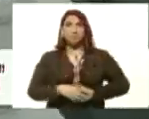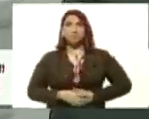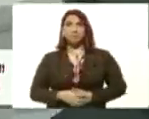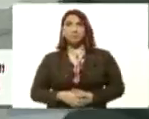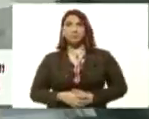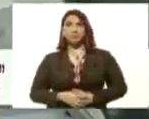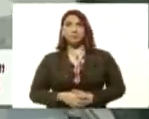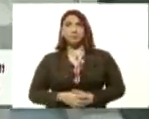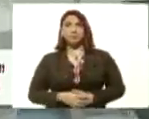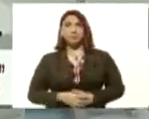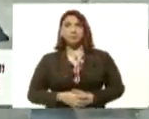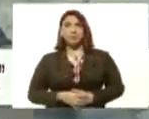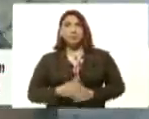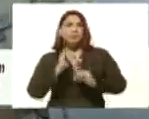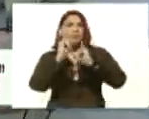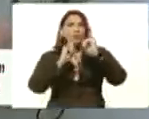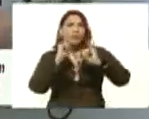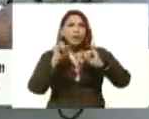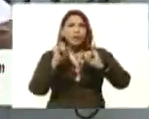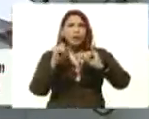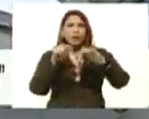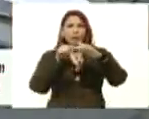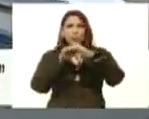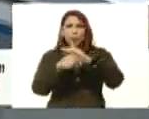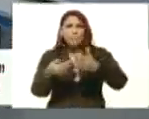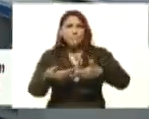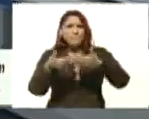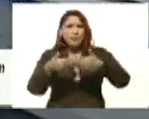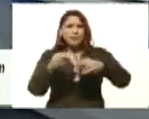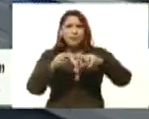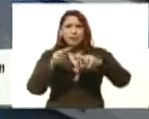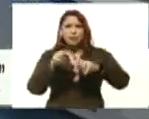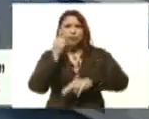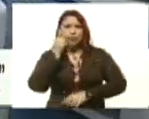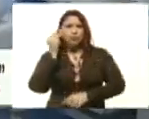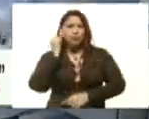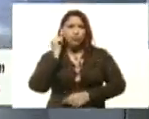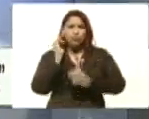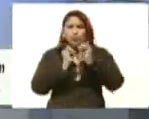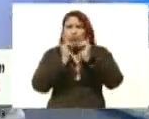la incubadora, donde pesan a los niños y las niñas,